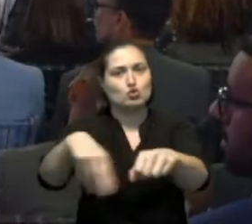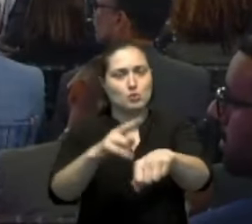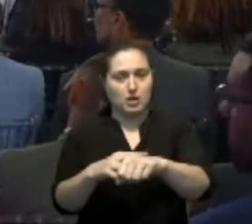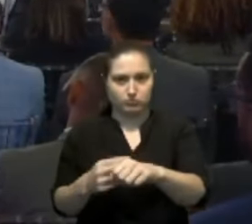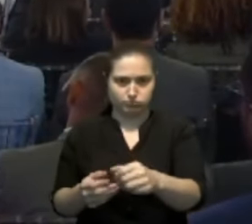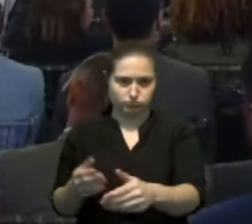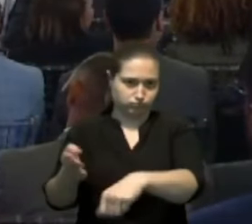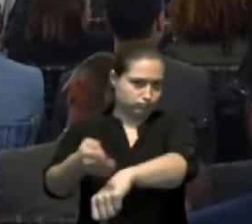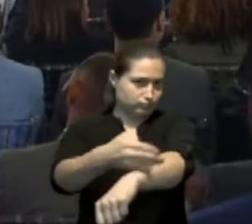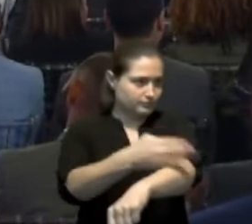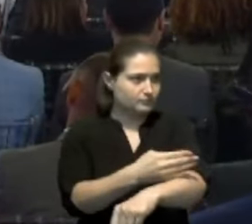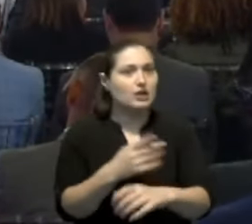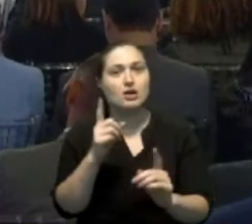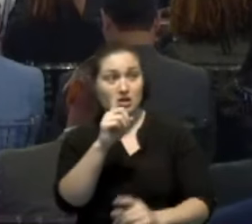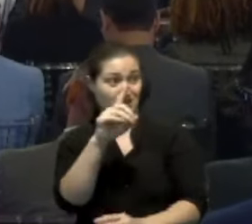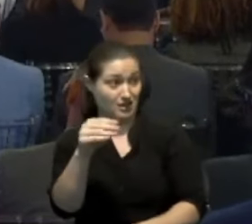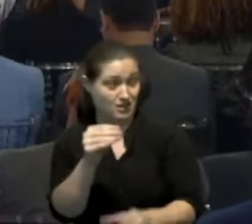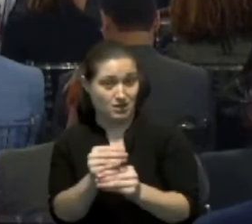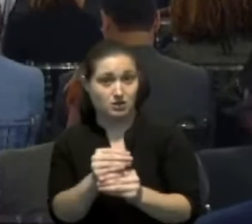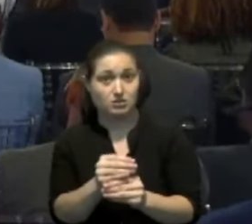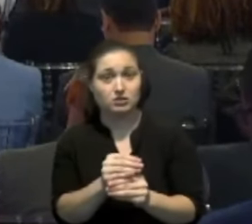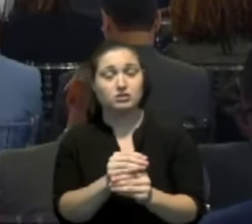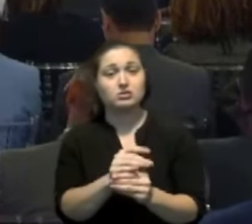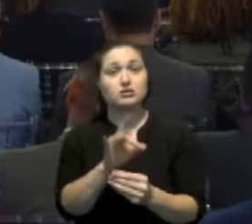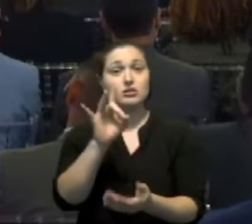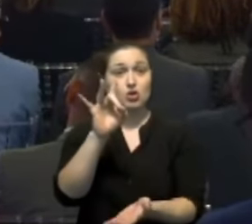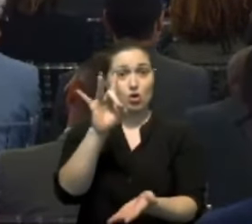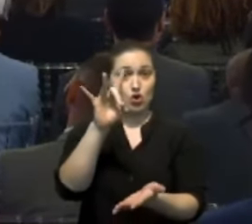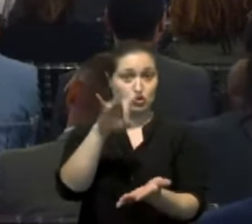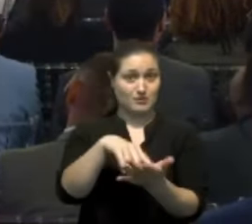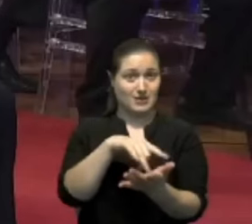quisiera agregar que también se aumentó de 8000 a 12000